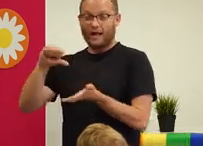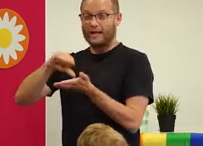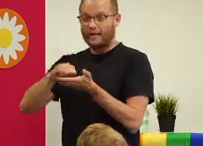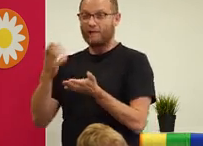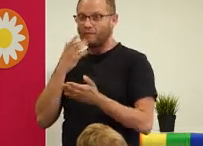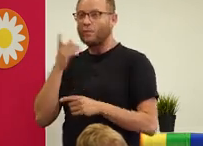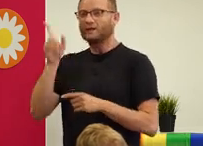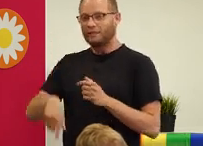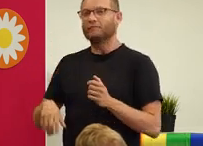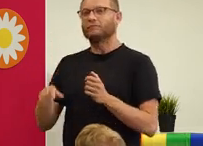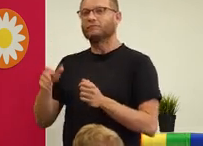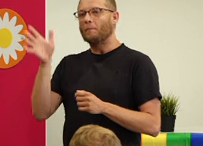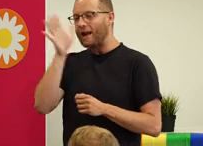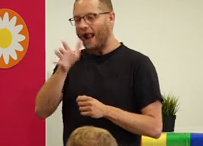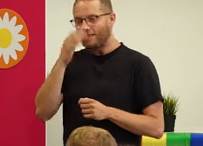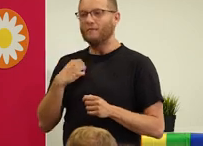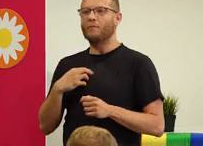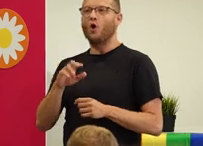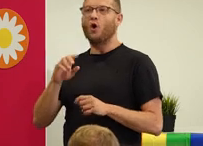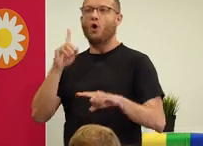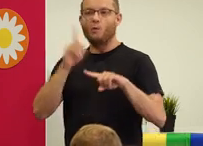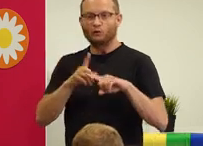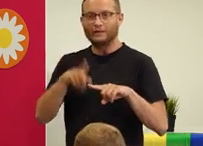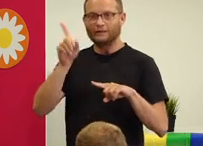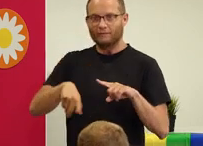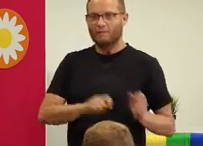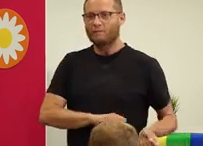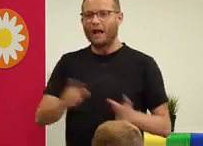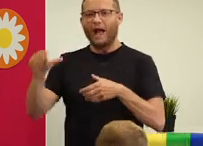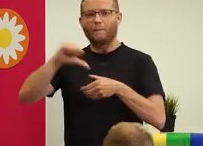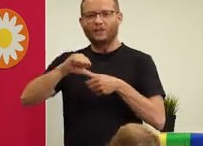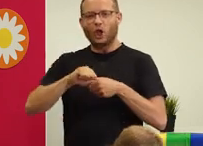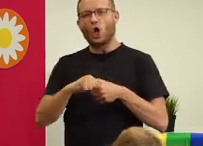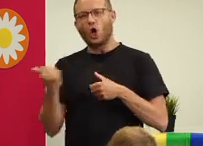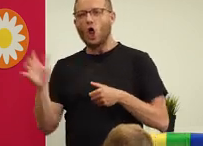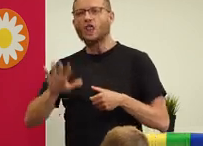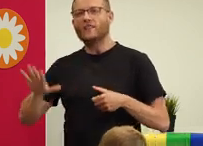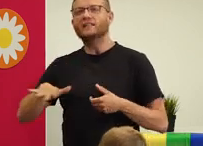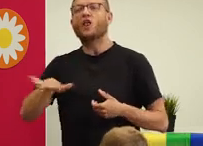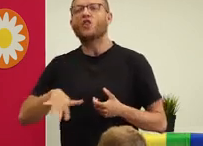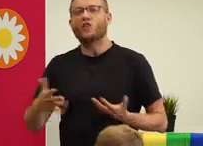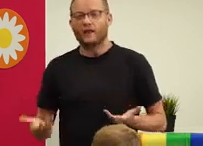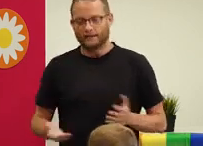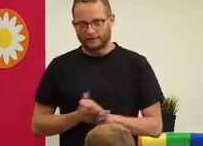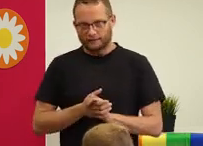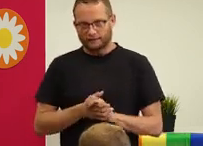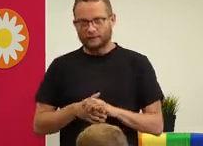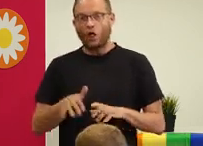Que penaliza también la homosexualidad y es uno de los mayores exportadores de petróleo en Occidente. ¿Dónde está